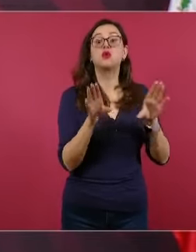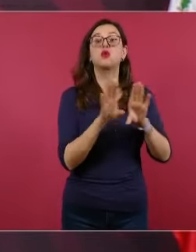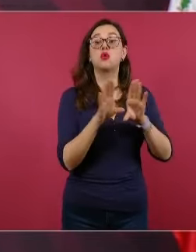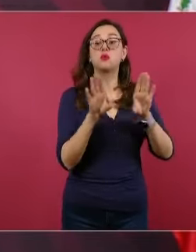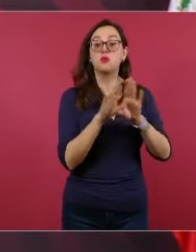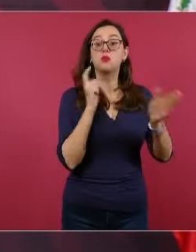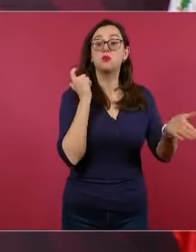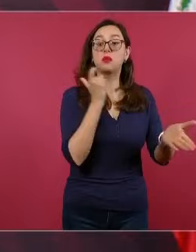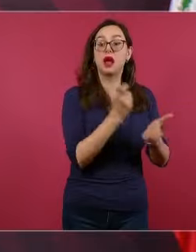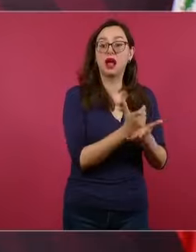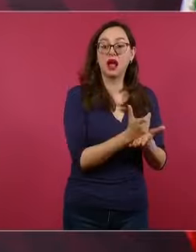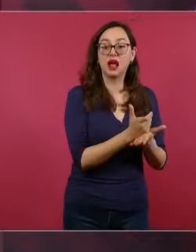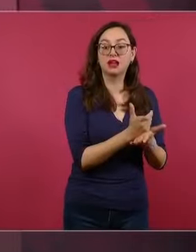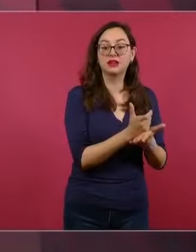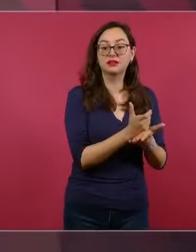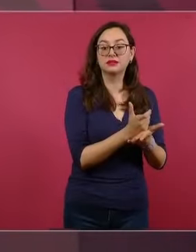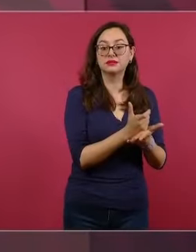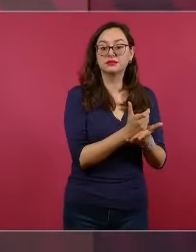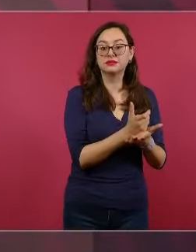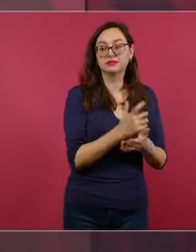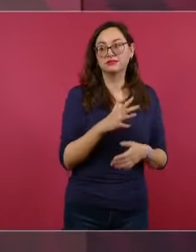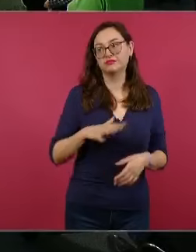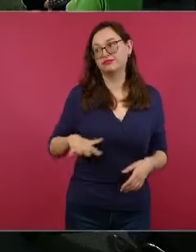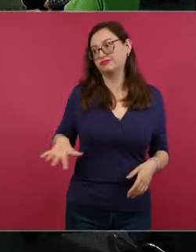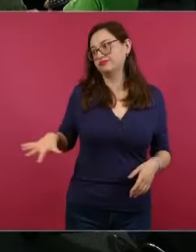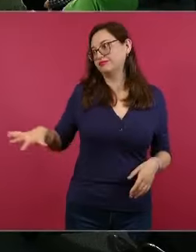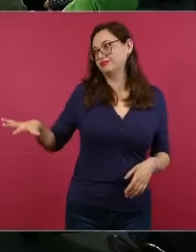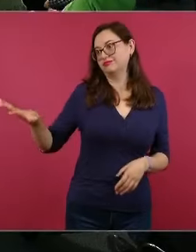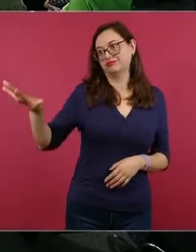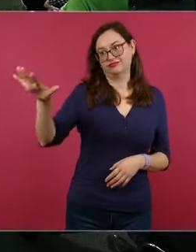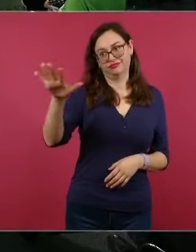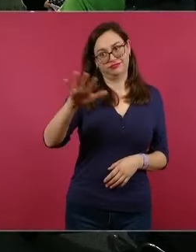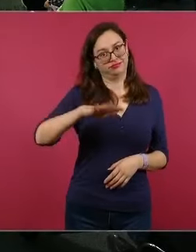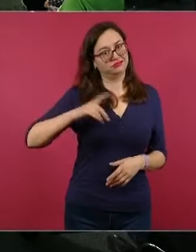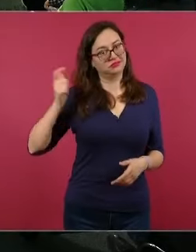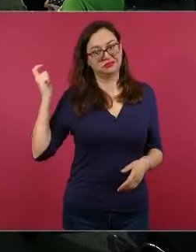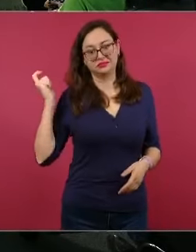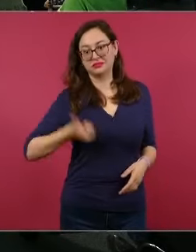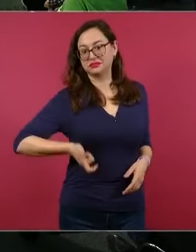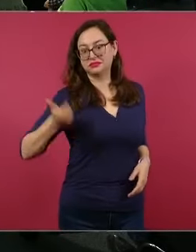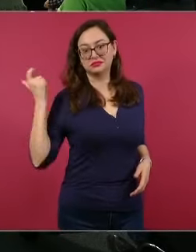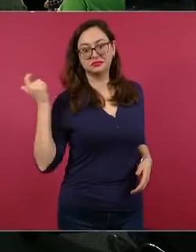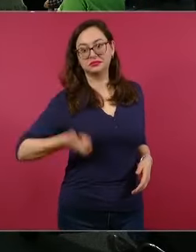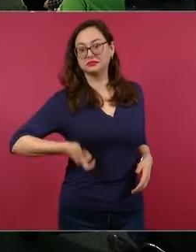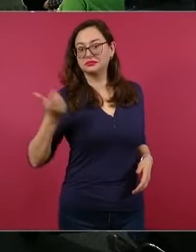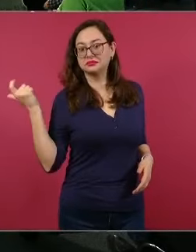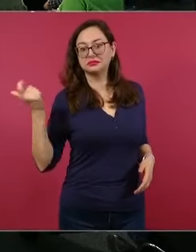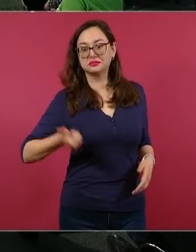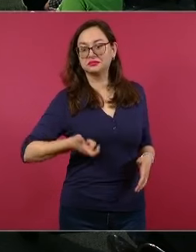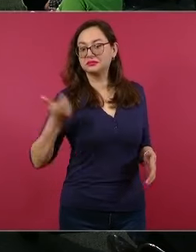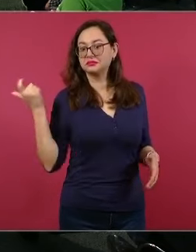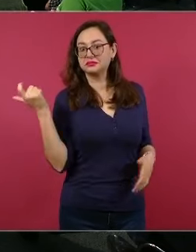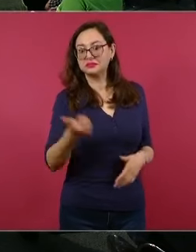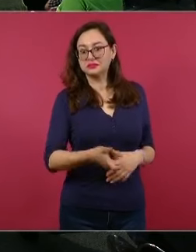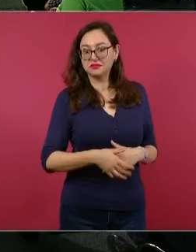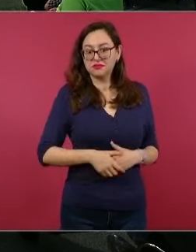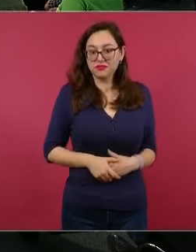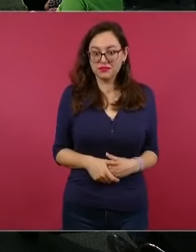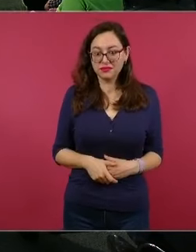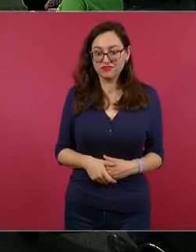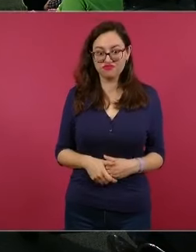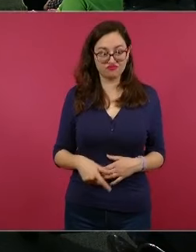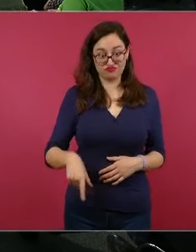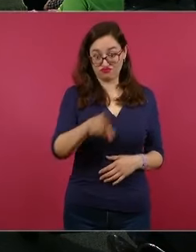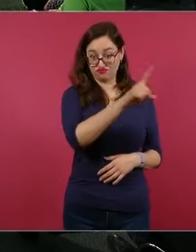cuantos de la oligarquía de los de arriba en deuda pública